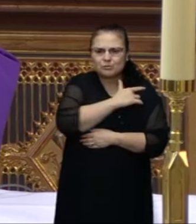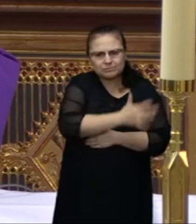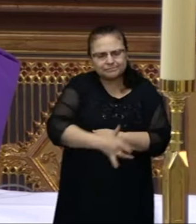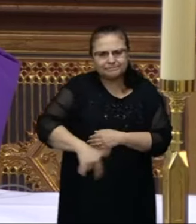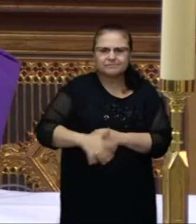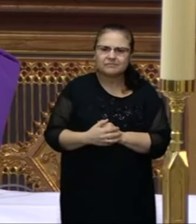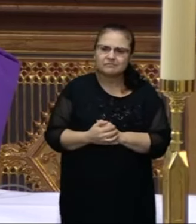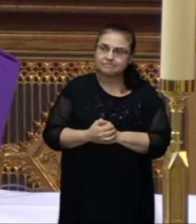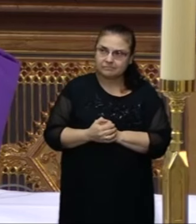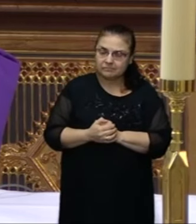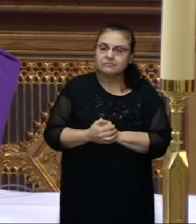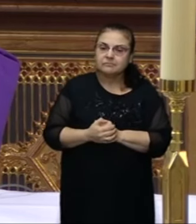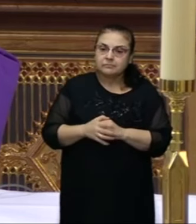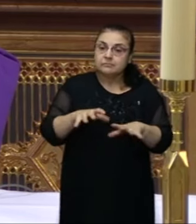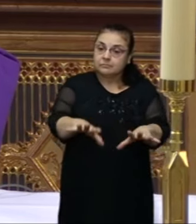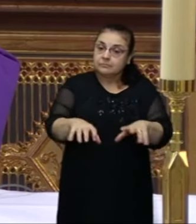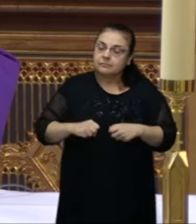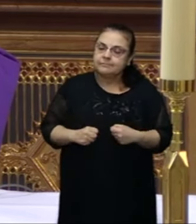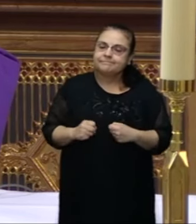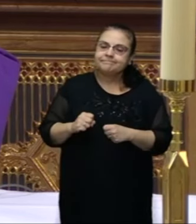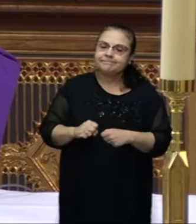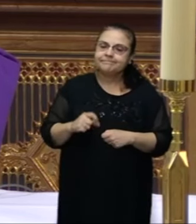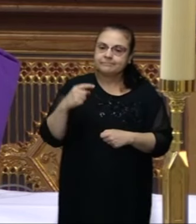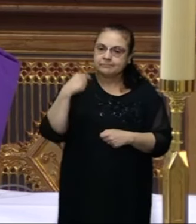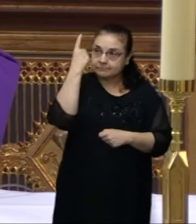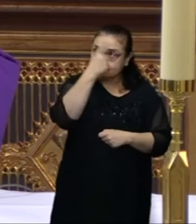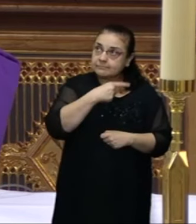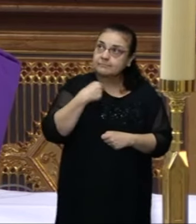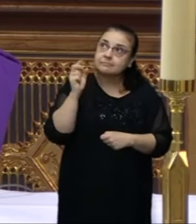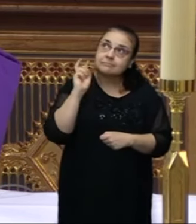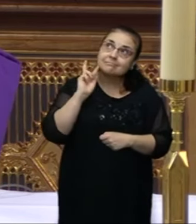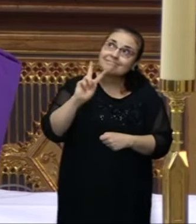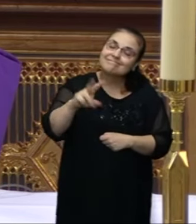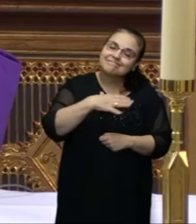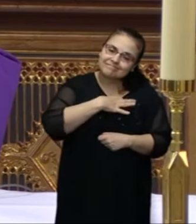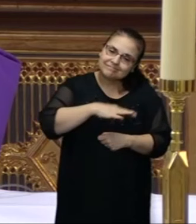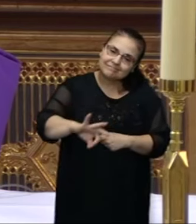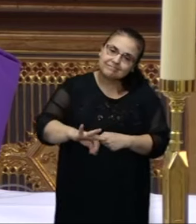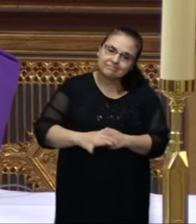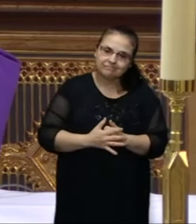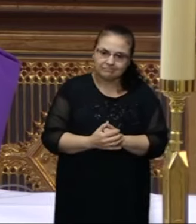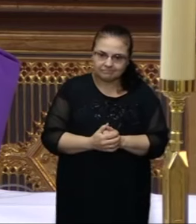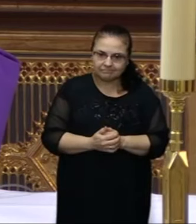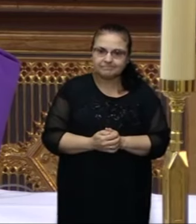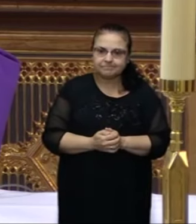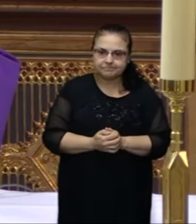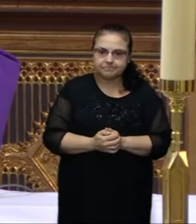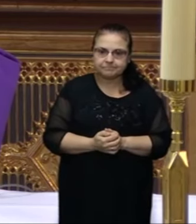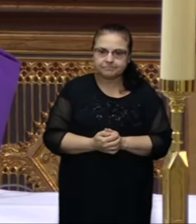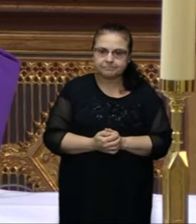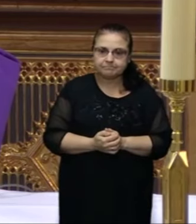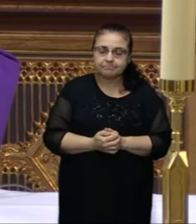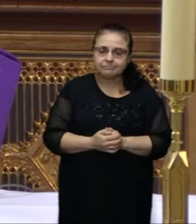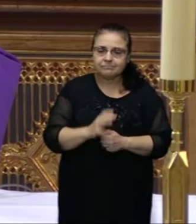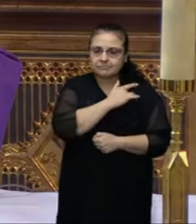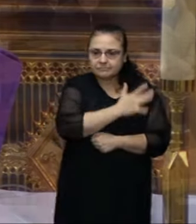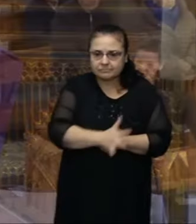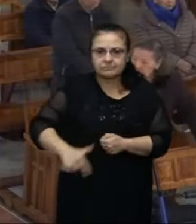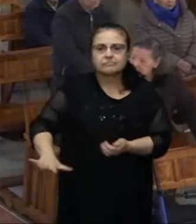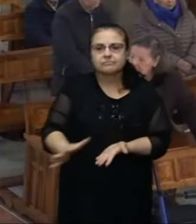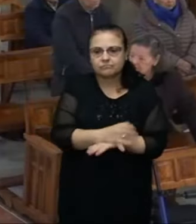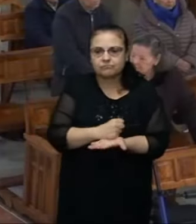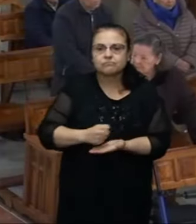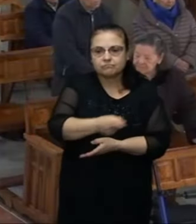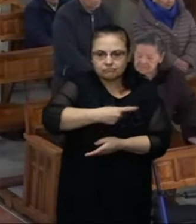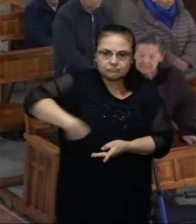misericordia, admítelos a contemplar la luz de tu rostro. Ten misericordia